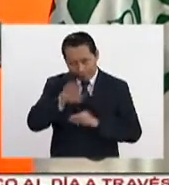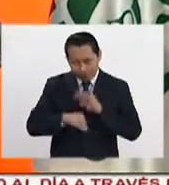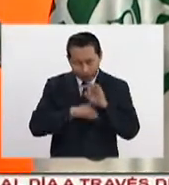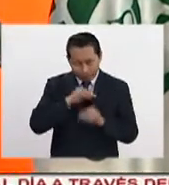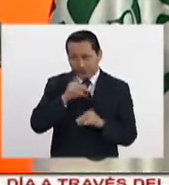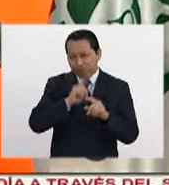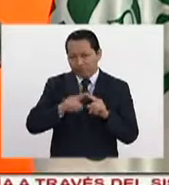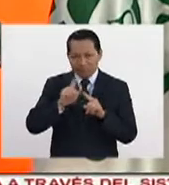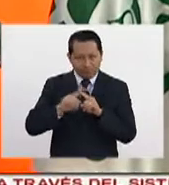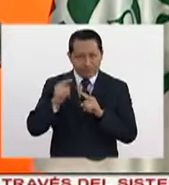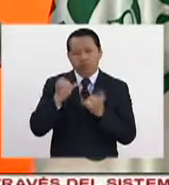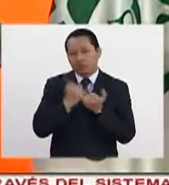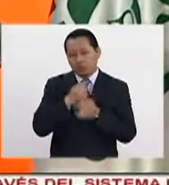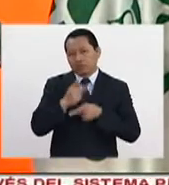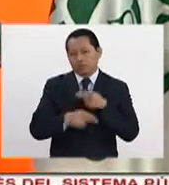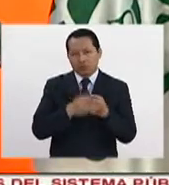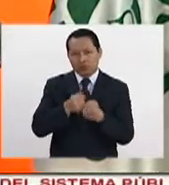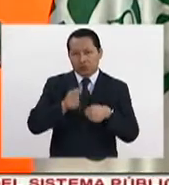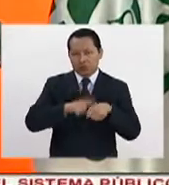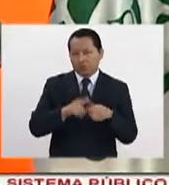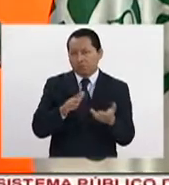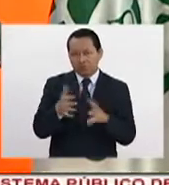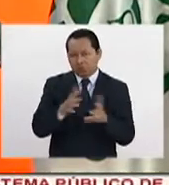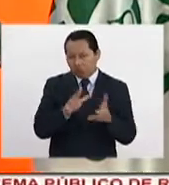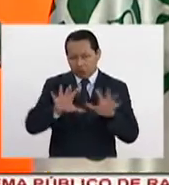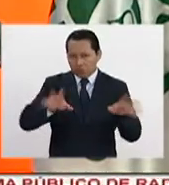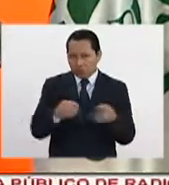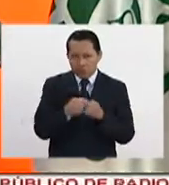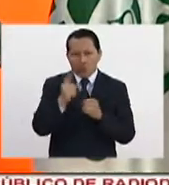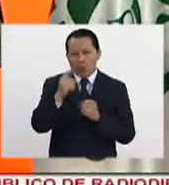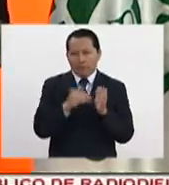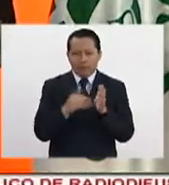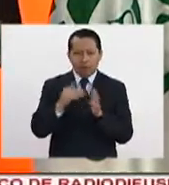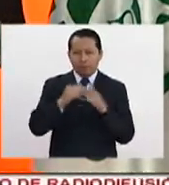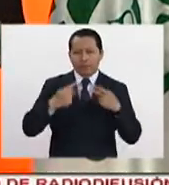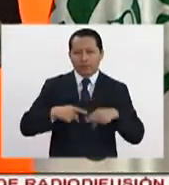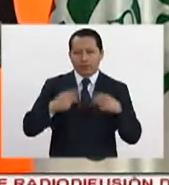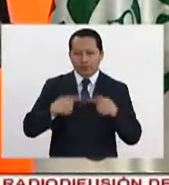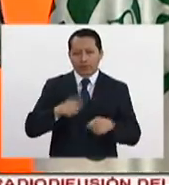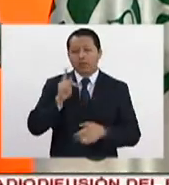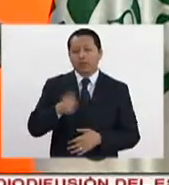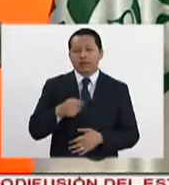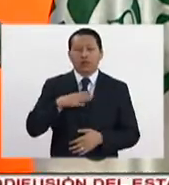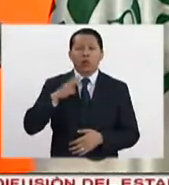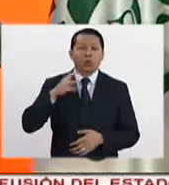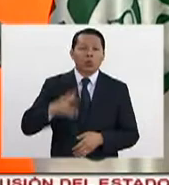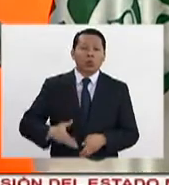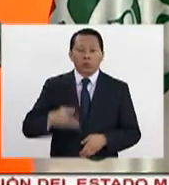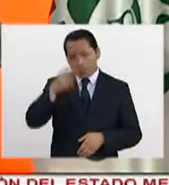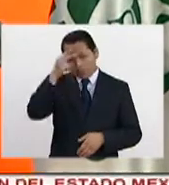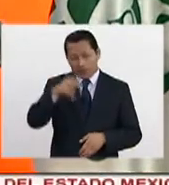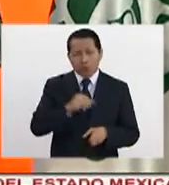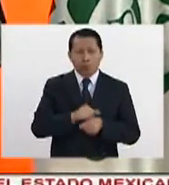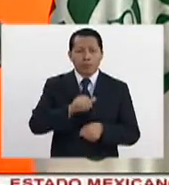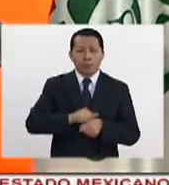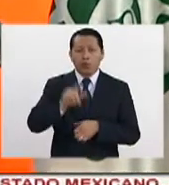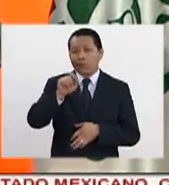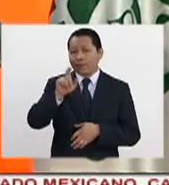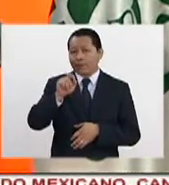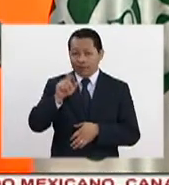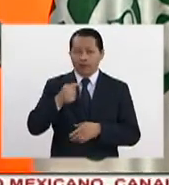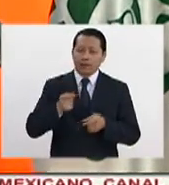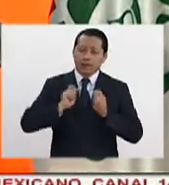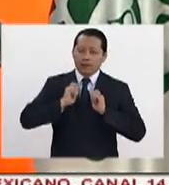casi 1 millón de personas. Es un orgullo ser el mexicano número 20 en dirigir el